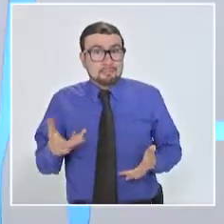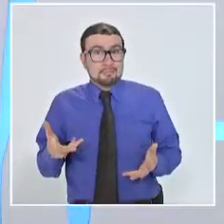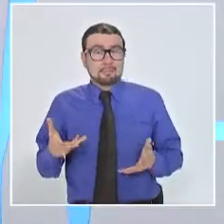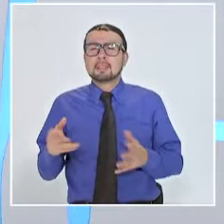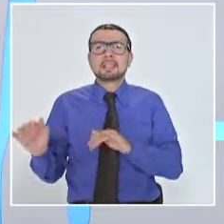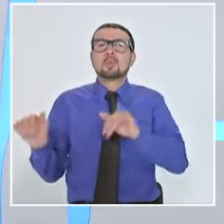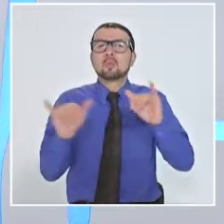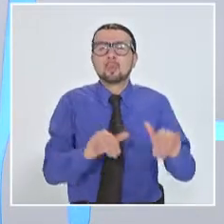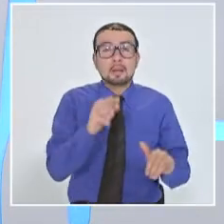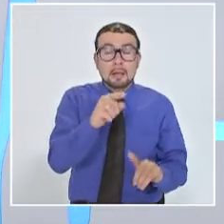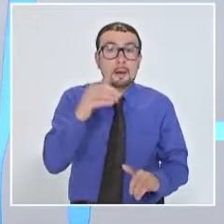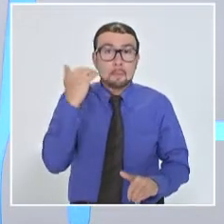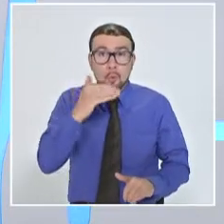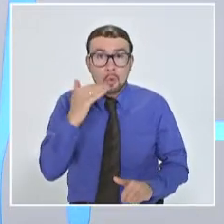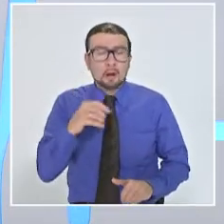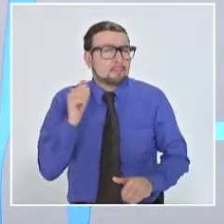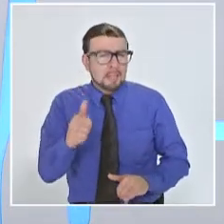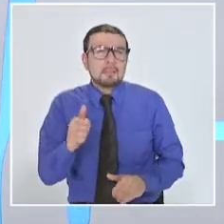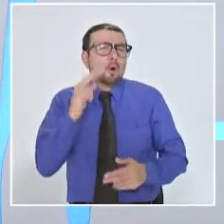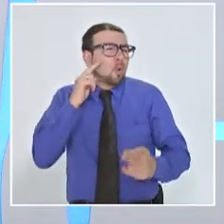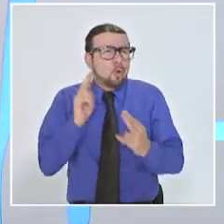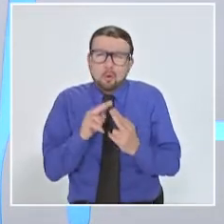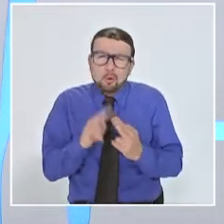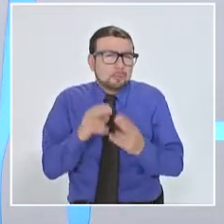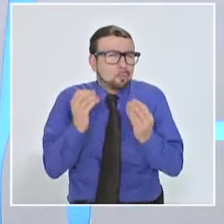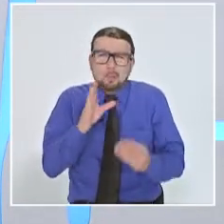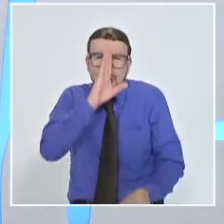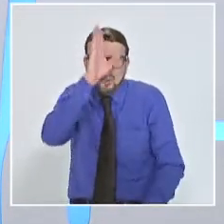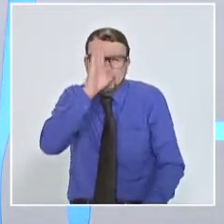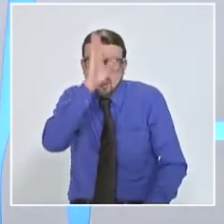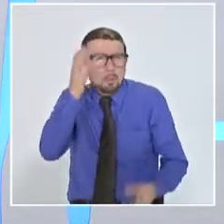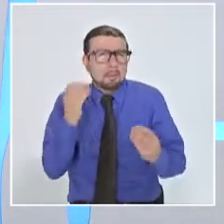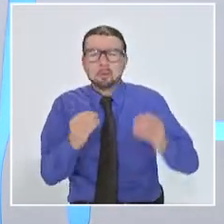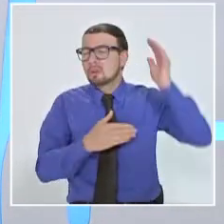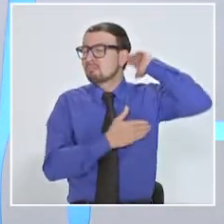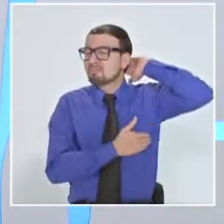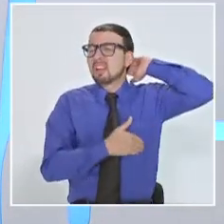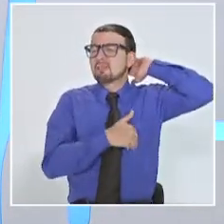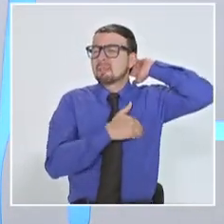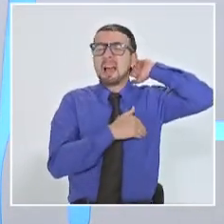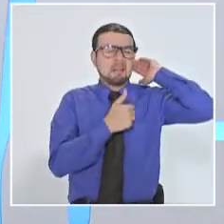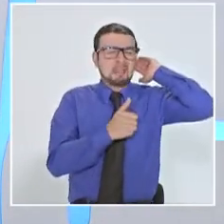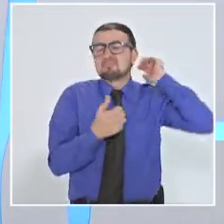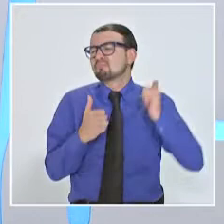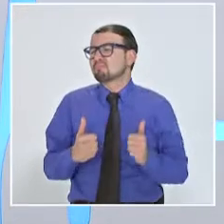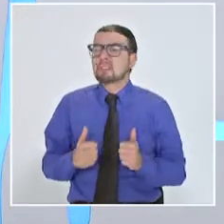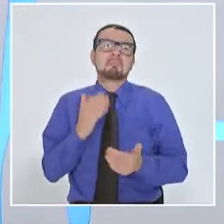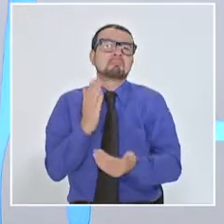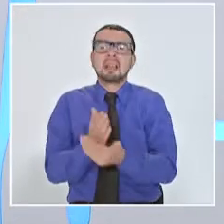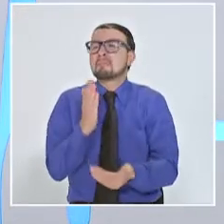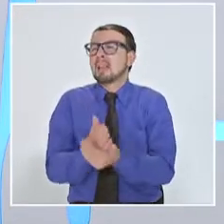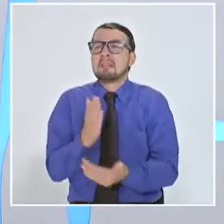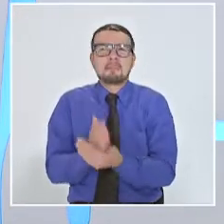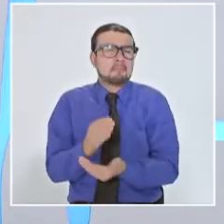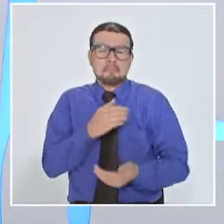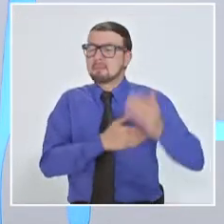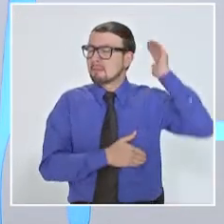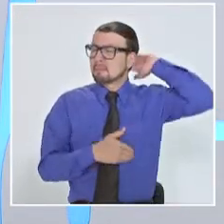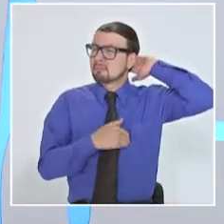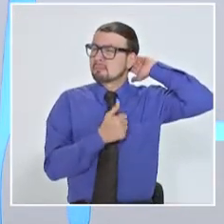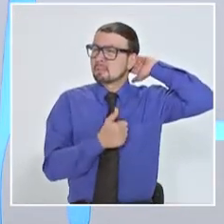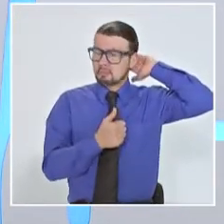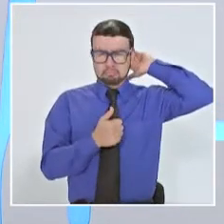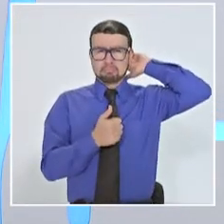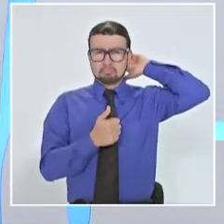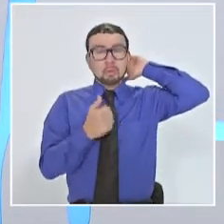debe pasar con la señora que se hace el autoexamen. Se conoce también sus nódulos y sus senos, que el día que le aparezca algo raro, por pequeño que